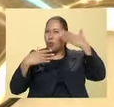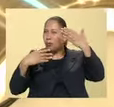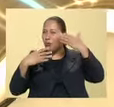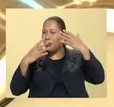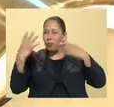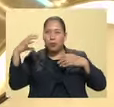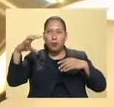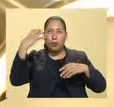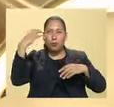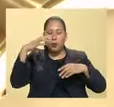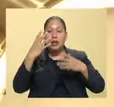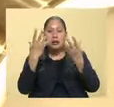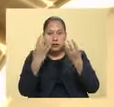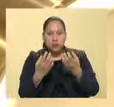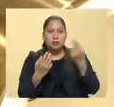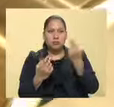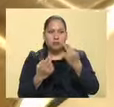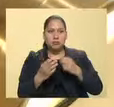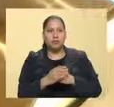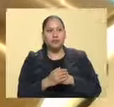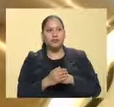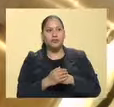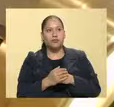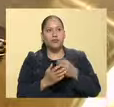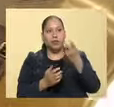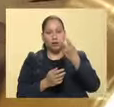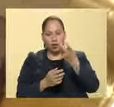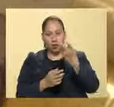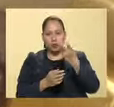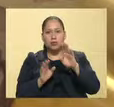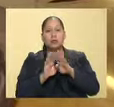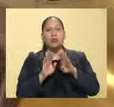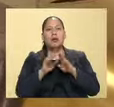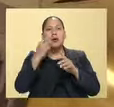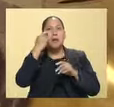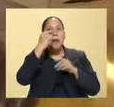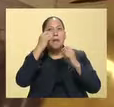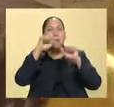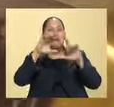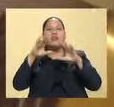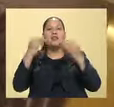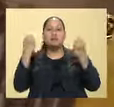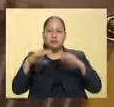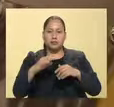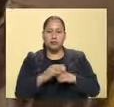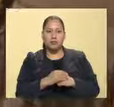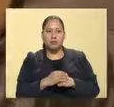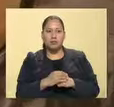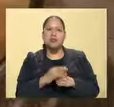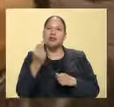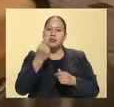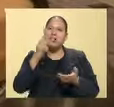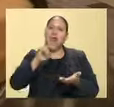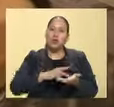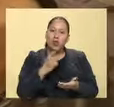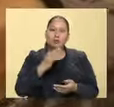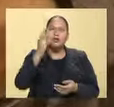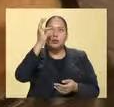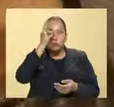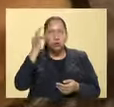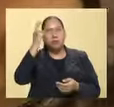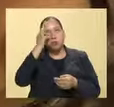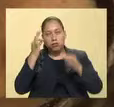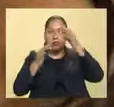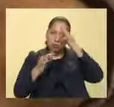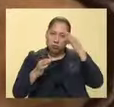cuando haces eso, se pierde el brillo. Entonces hay que volver a